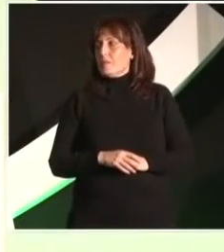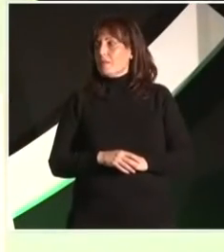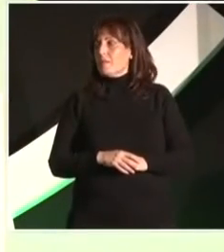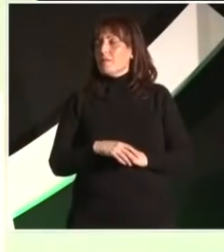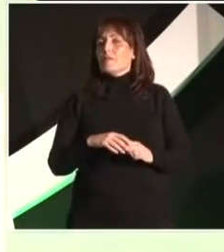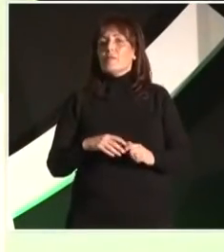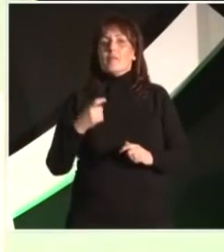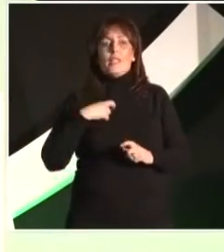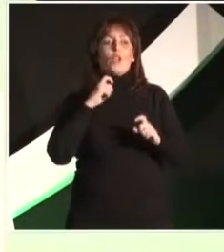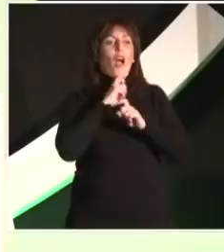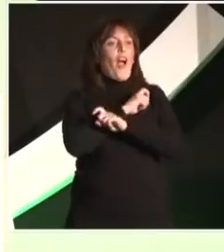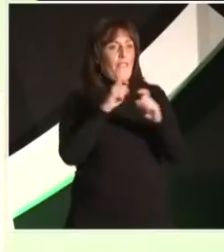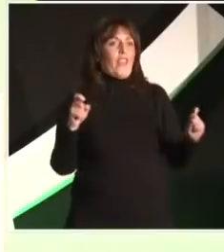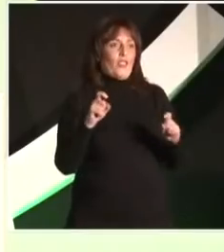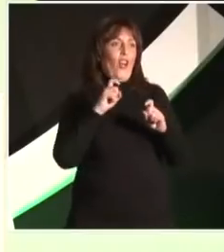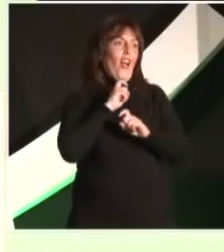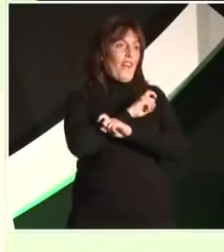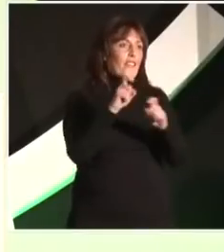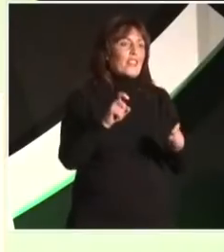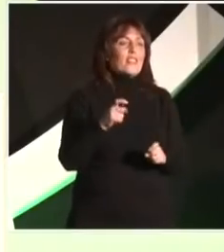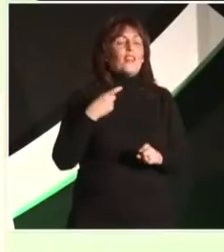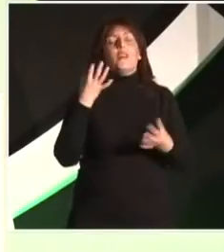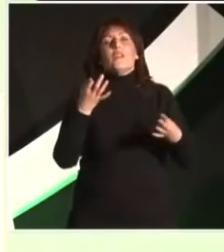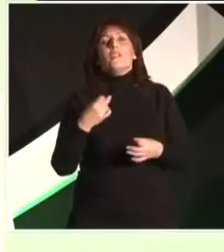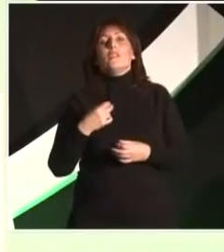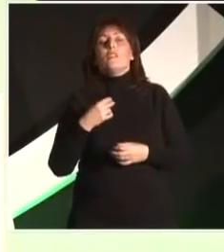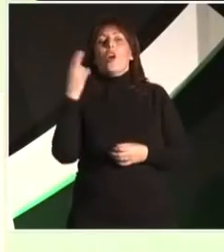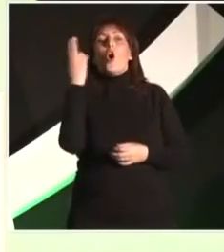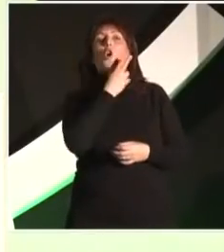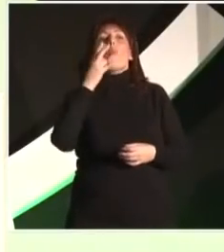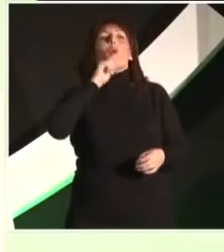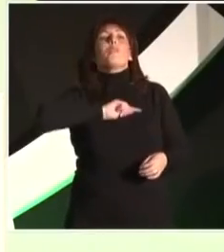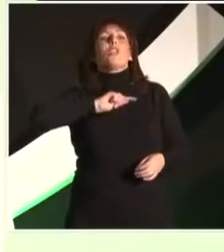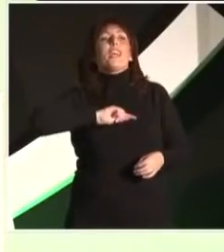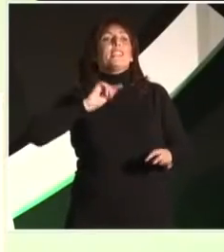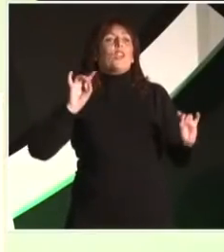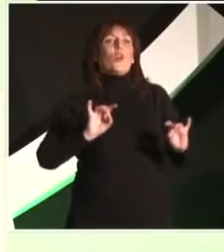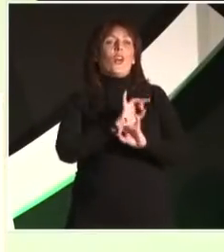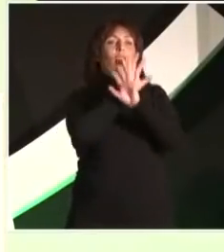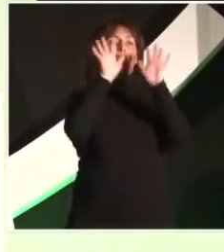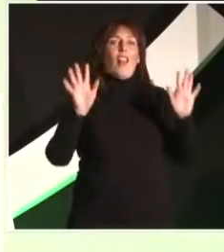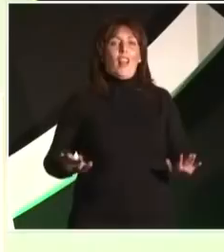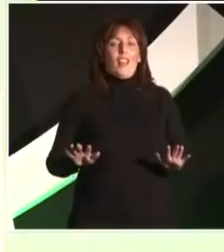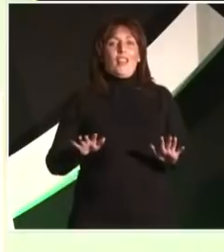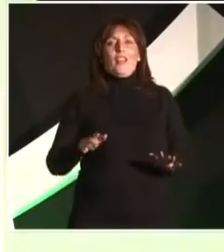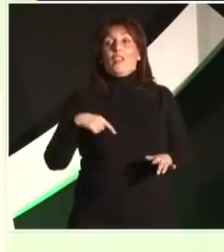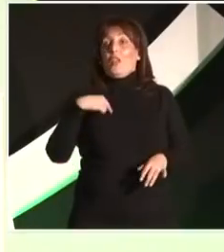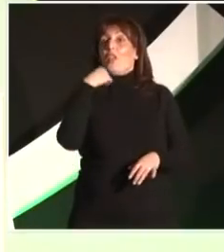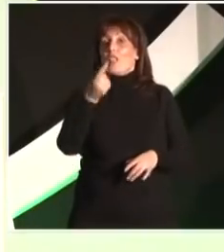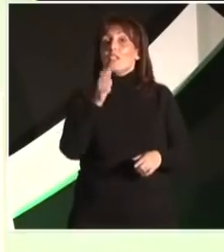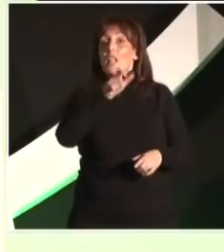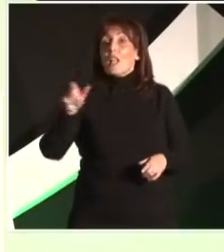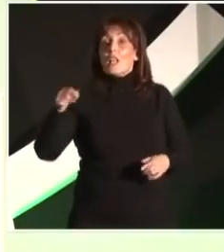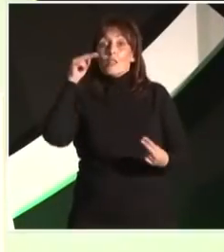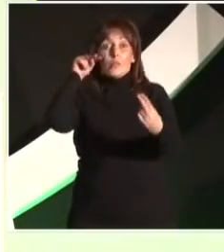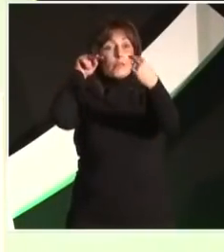Y una advertencia, siempre compromisos éticos claros. Siempre decirle a la gente